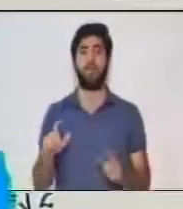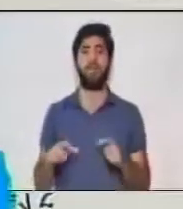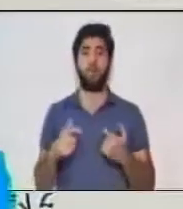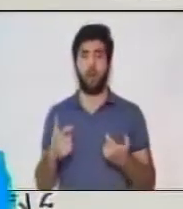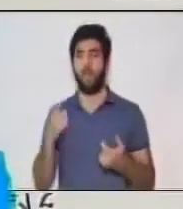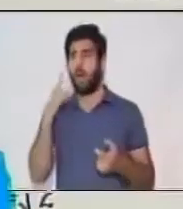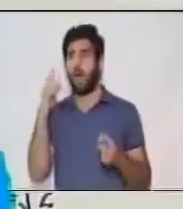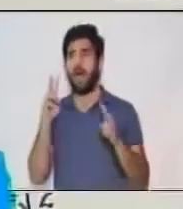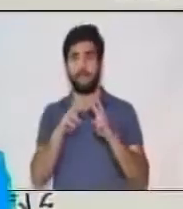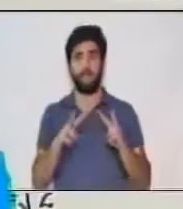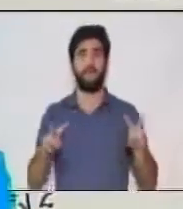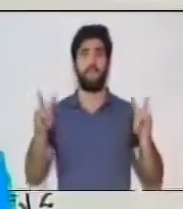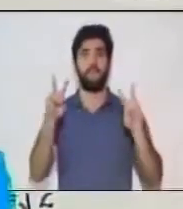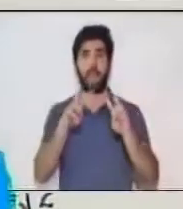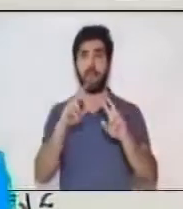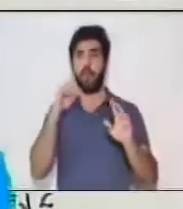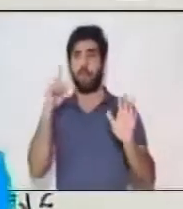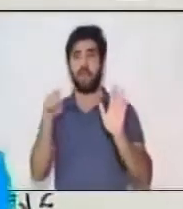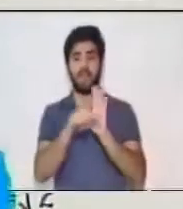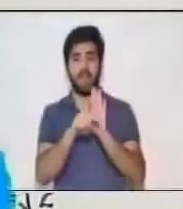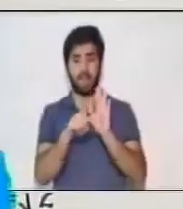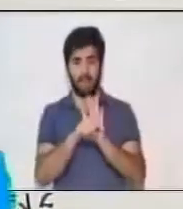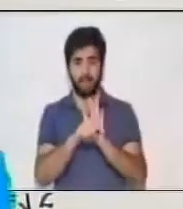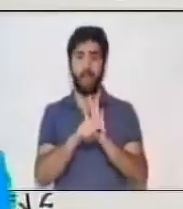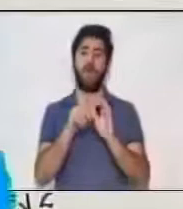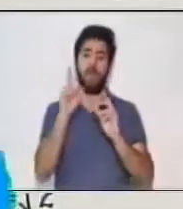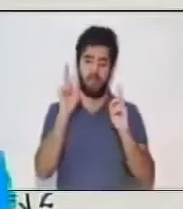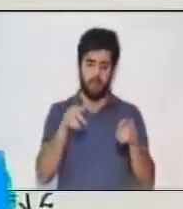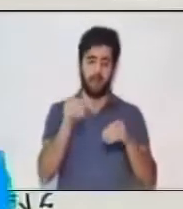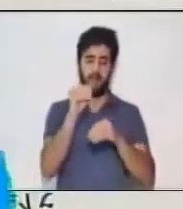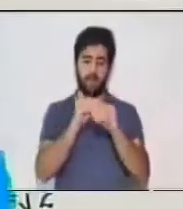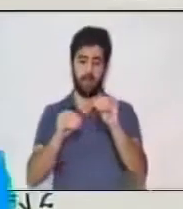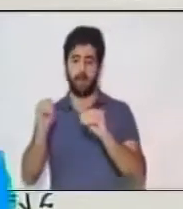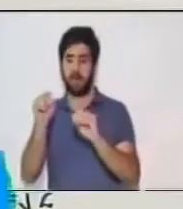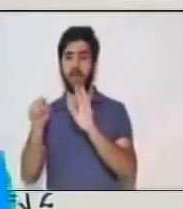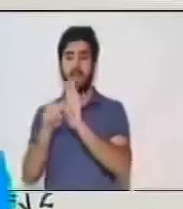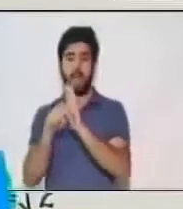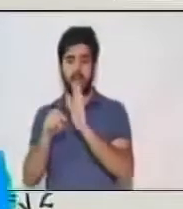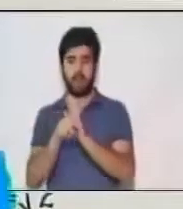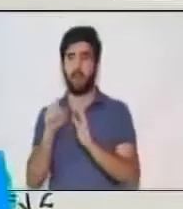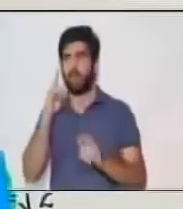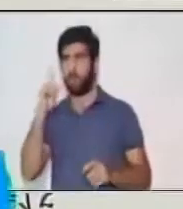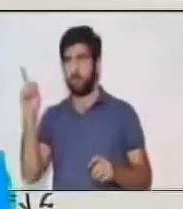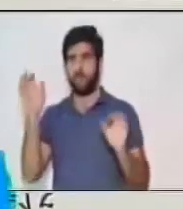valores negativos, la gráfica va a ser negativa. Entonces vamos a tener esta forma.